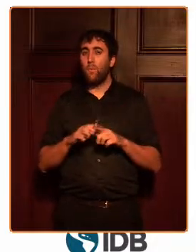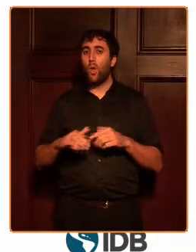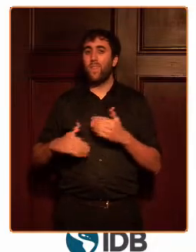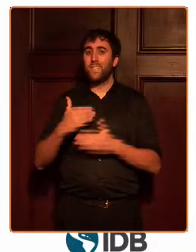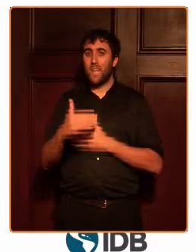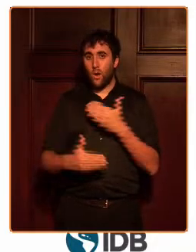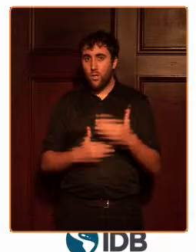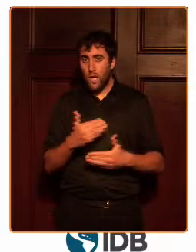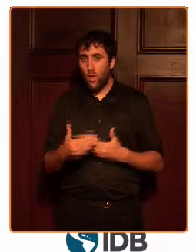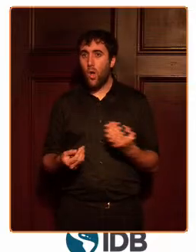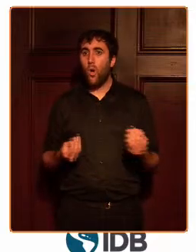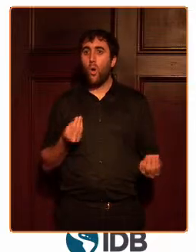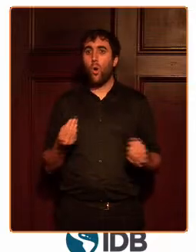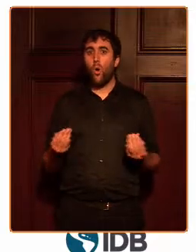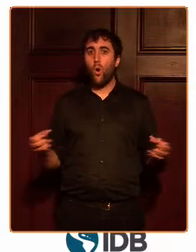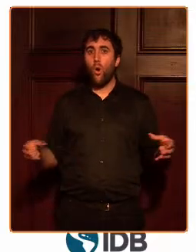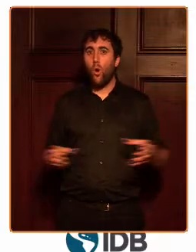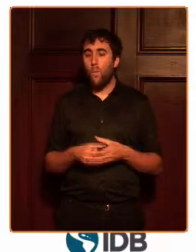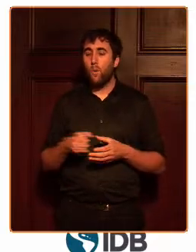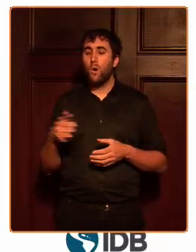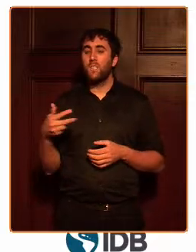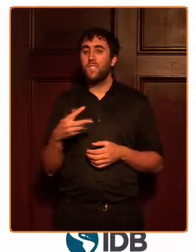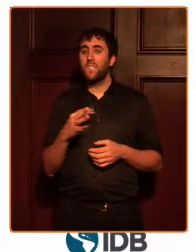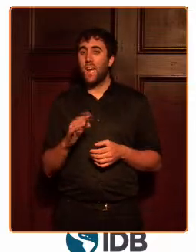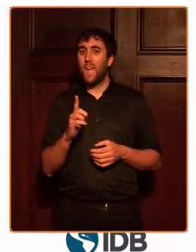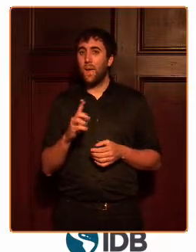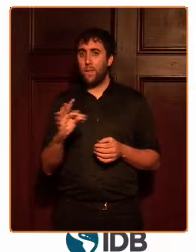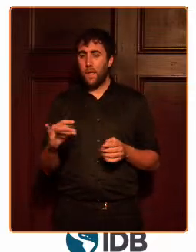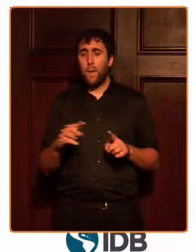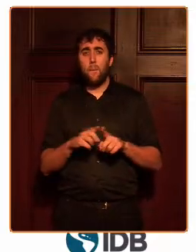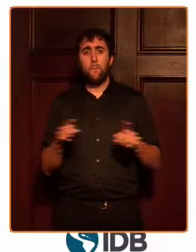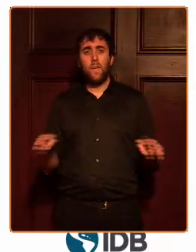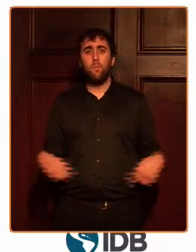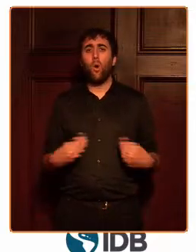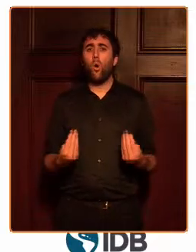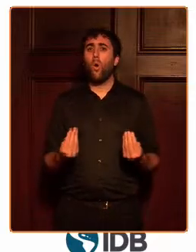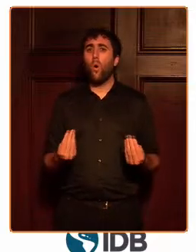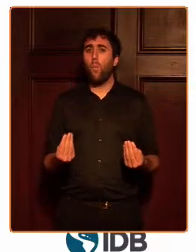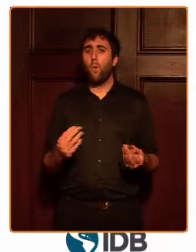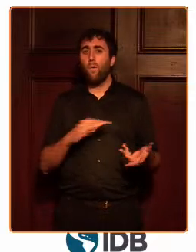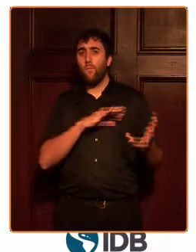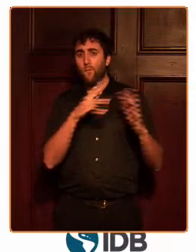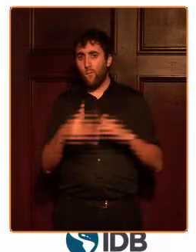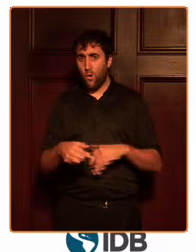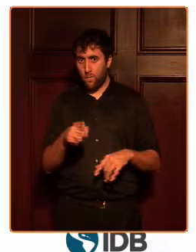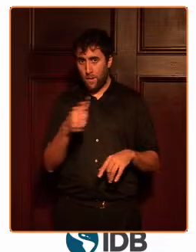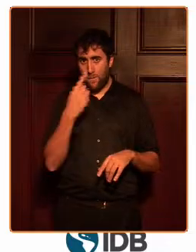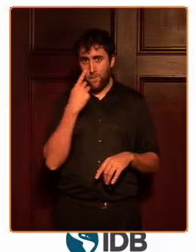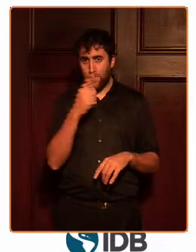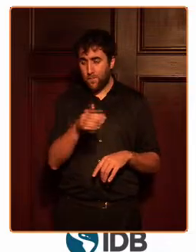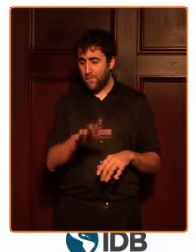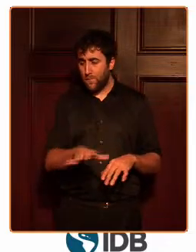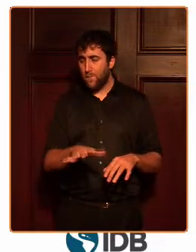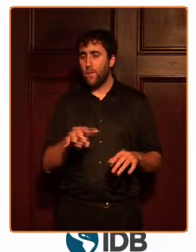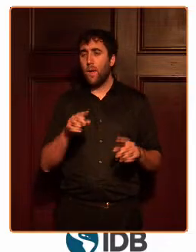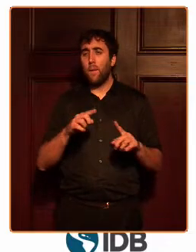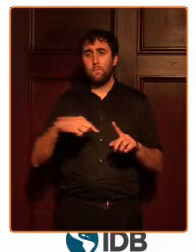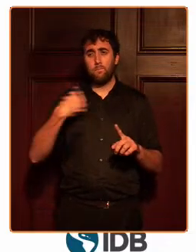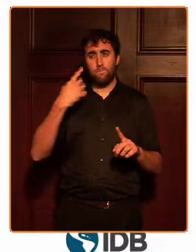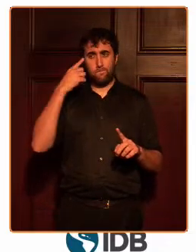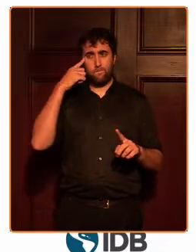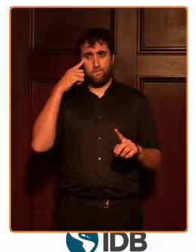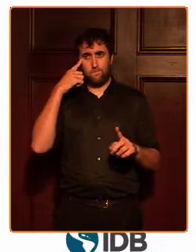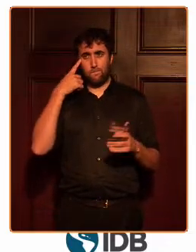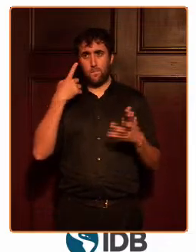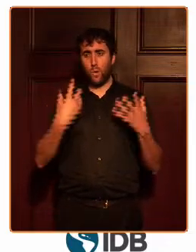desarrolladores y cómo usan GitHub. Me parece interesante este punto de aquí, porque nos hace pensar en